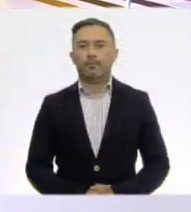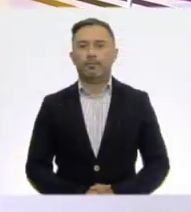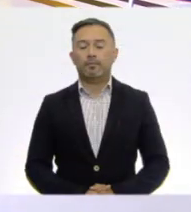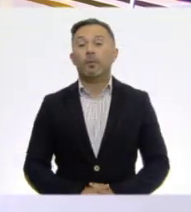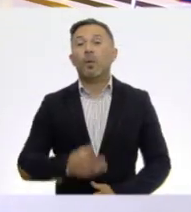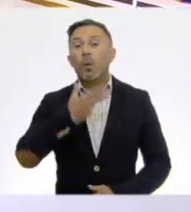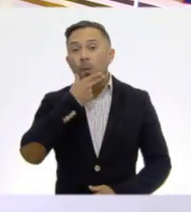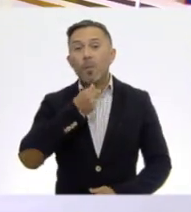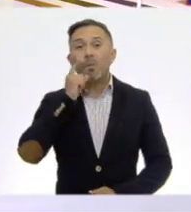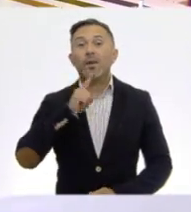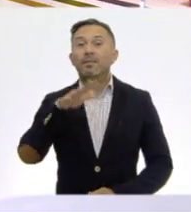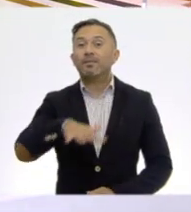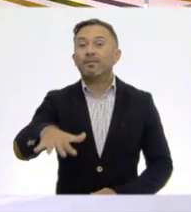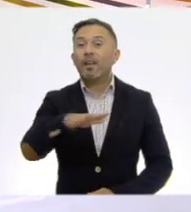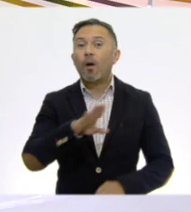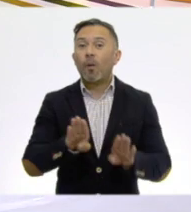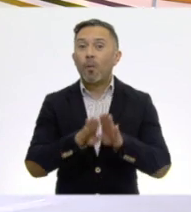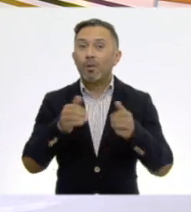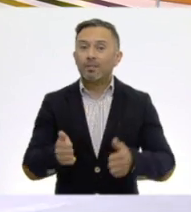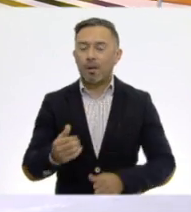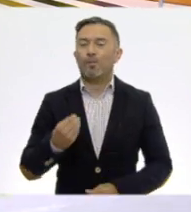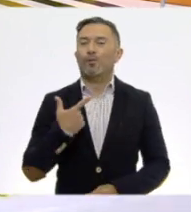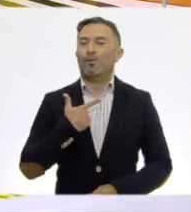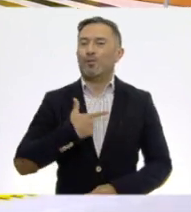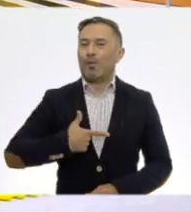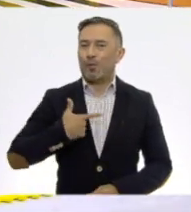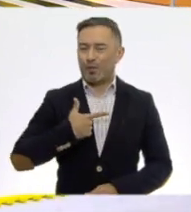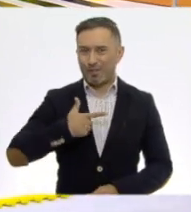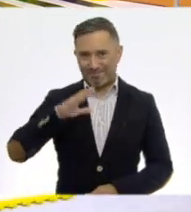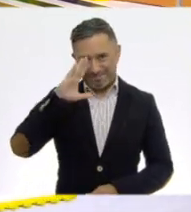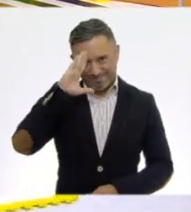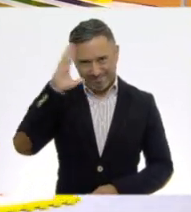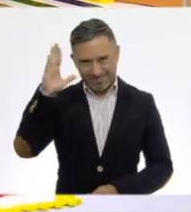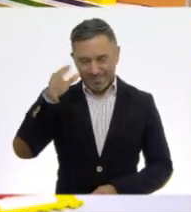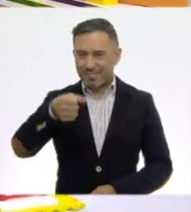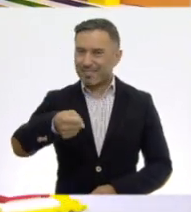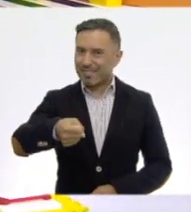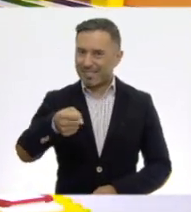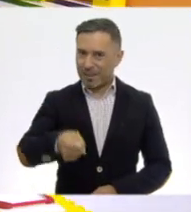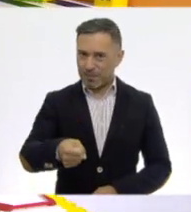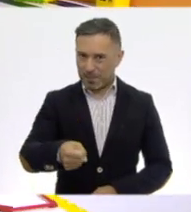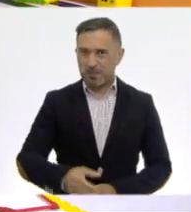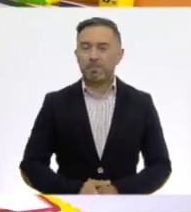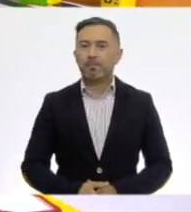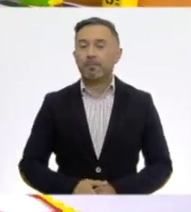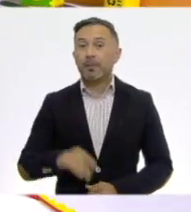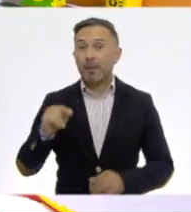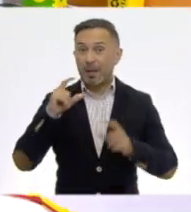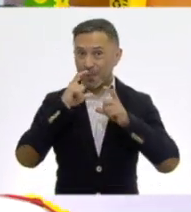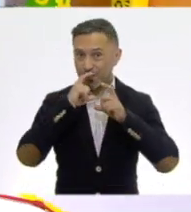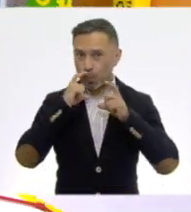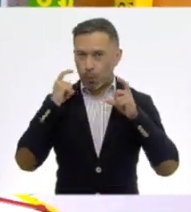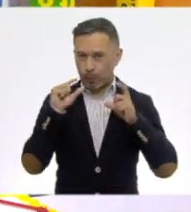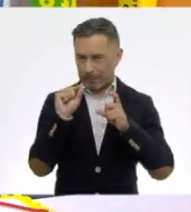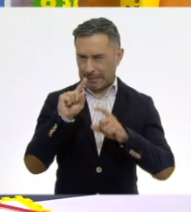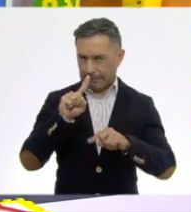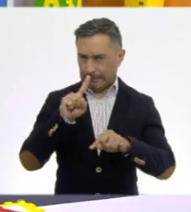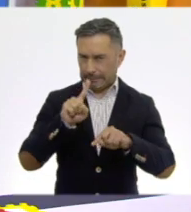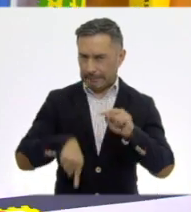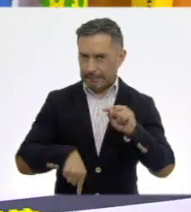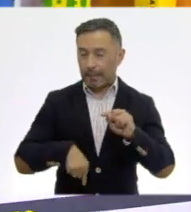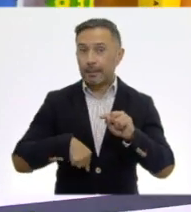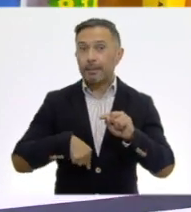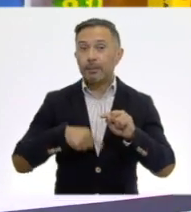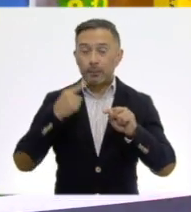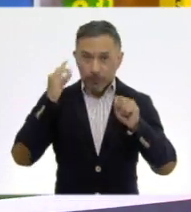Niñas y niños, ¿cómo están? Me da mucho gusto saludarlas y saludarlos. Permítanme quitarme mi cubrebocas y lo voy a hacer tomándolo